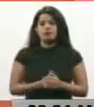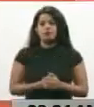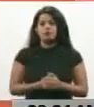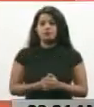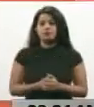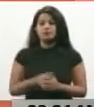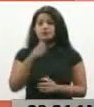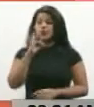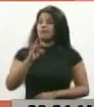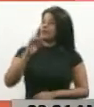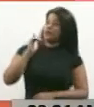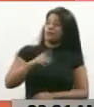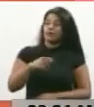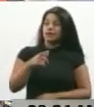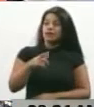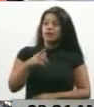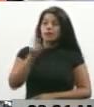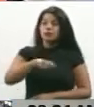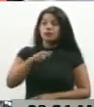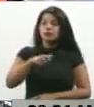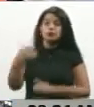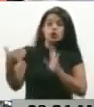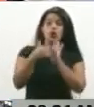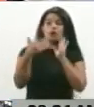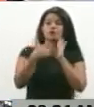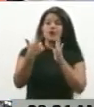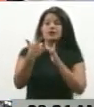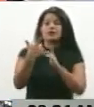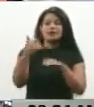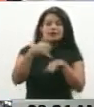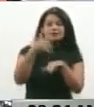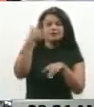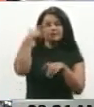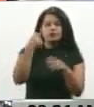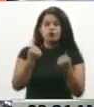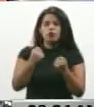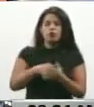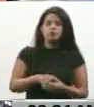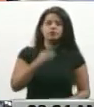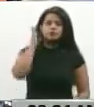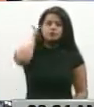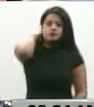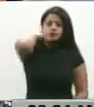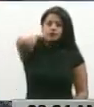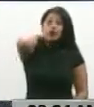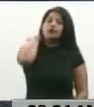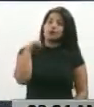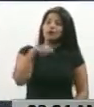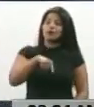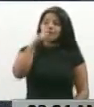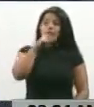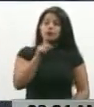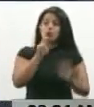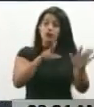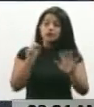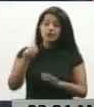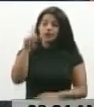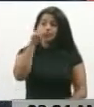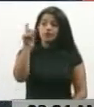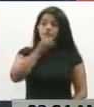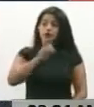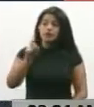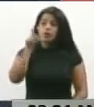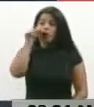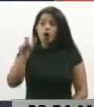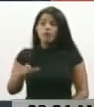traer ese mensaje contra la homofobia? Yo siempre digo que es un momento importante porque se cumple este año el 80 aniversario de Federico García Lorca,